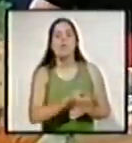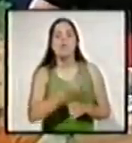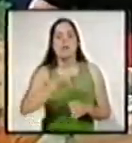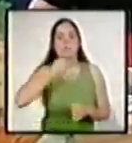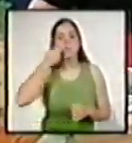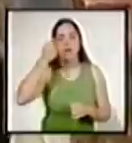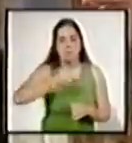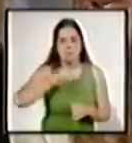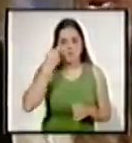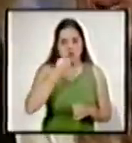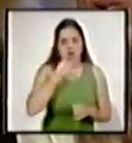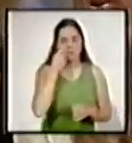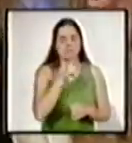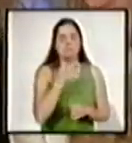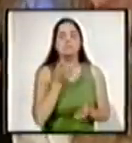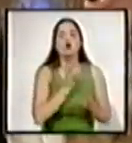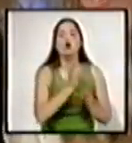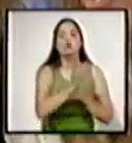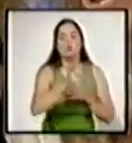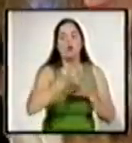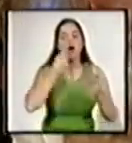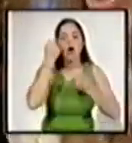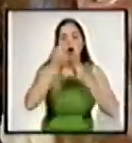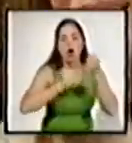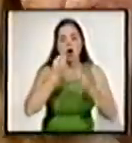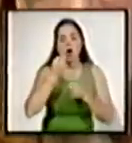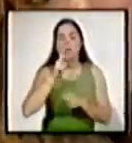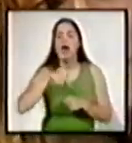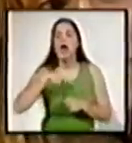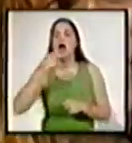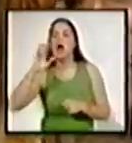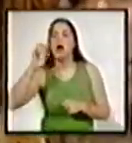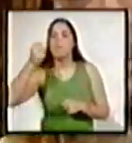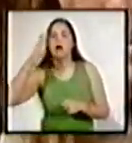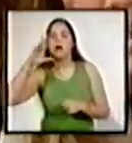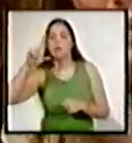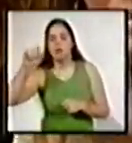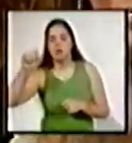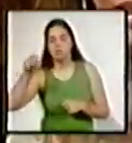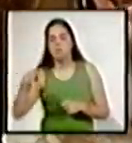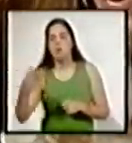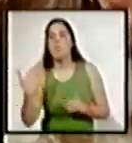ver. Seguimos comiendo esto, vamos a Pablito, que enseguida te vamos a guardar a vos